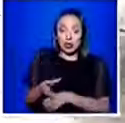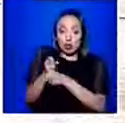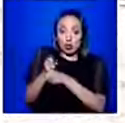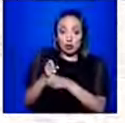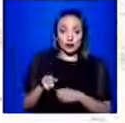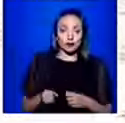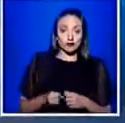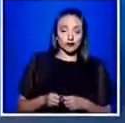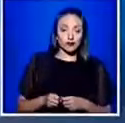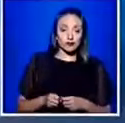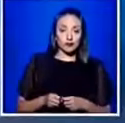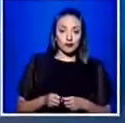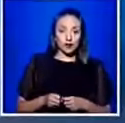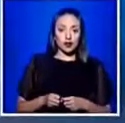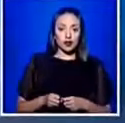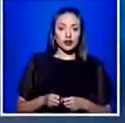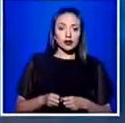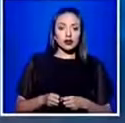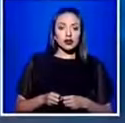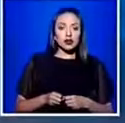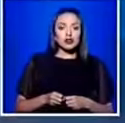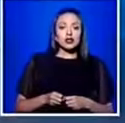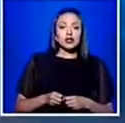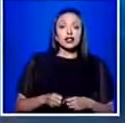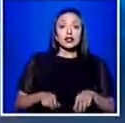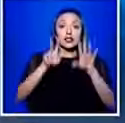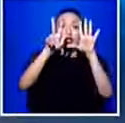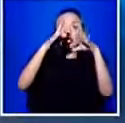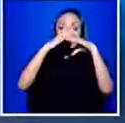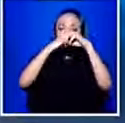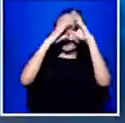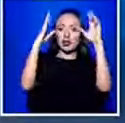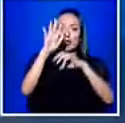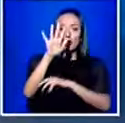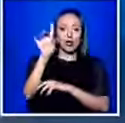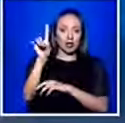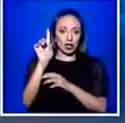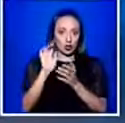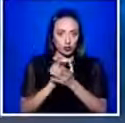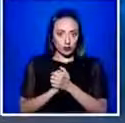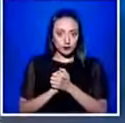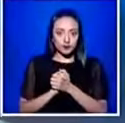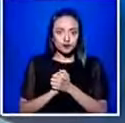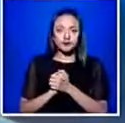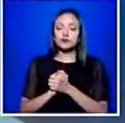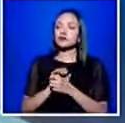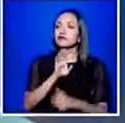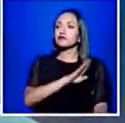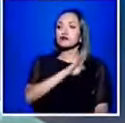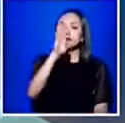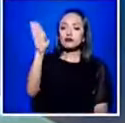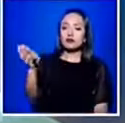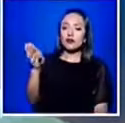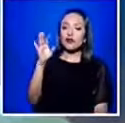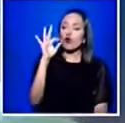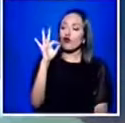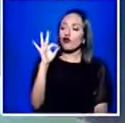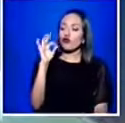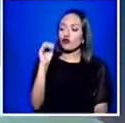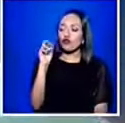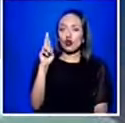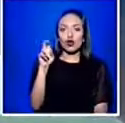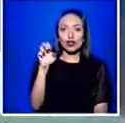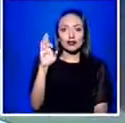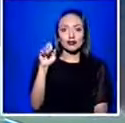aseguradoras. Son las 8:41 a.m. y ahora nos vamos hasta la Forestal, al sur de Quito, porque los